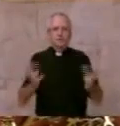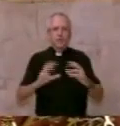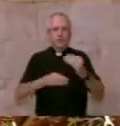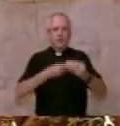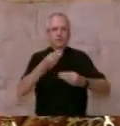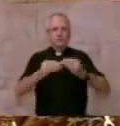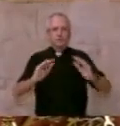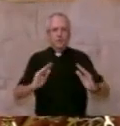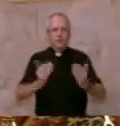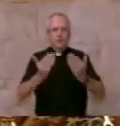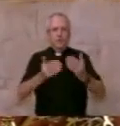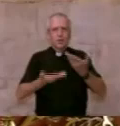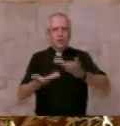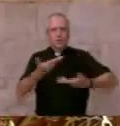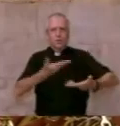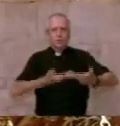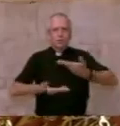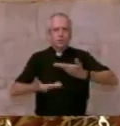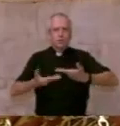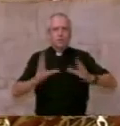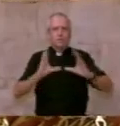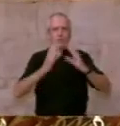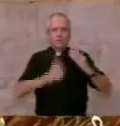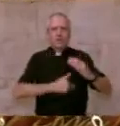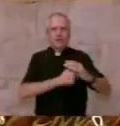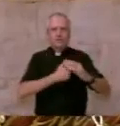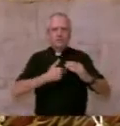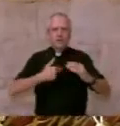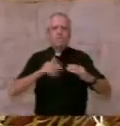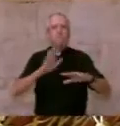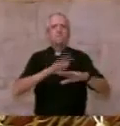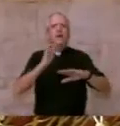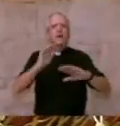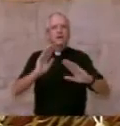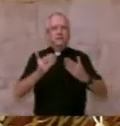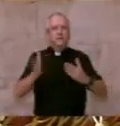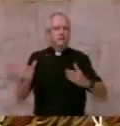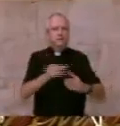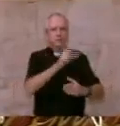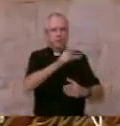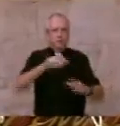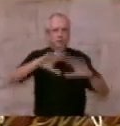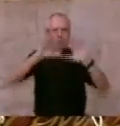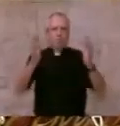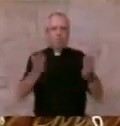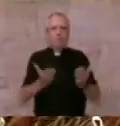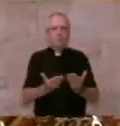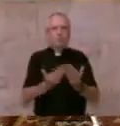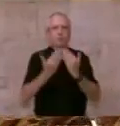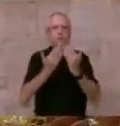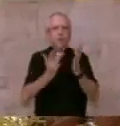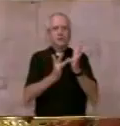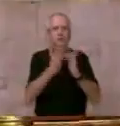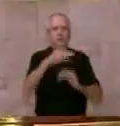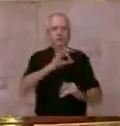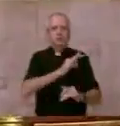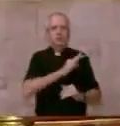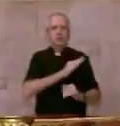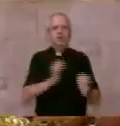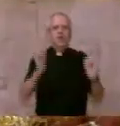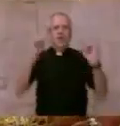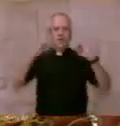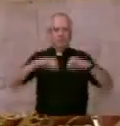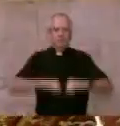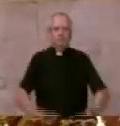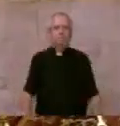salvadora sirvan para el ministerio de tu Iglesia, sirvan por el ministerio de tu Iglesia para la salvación de todo